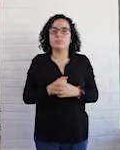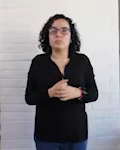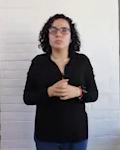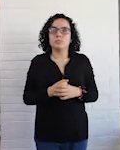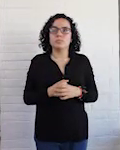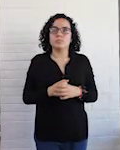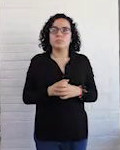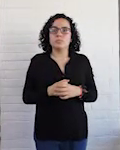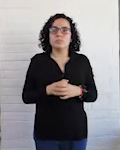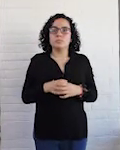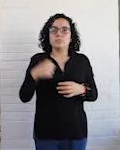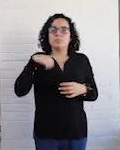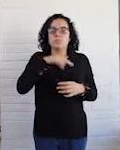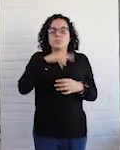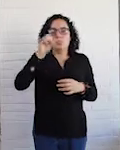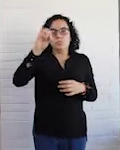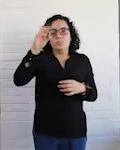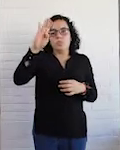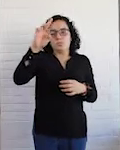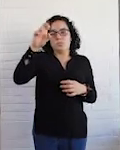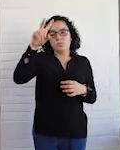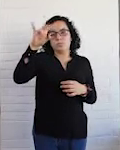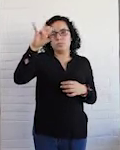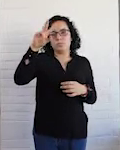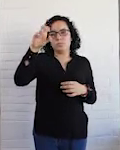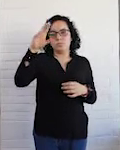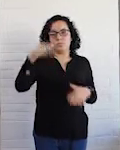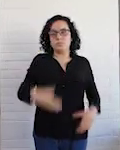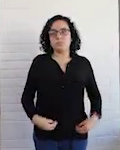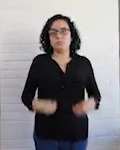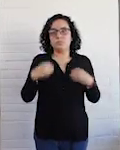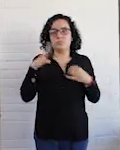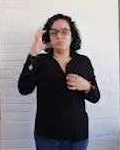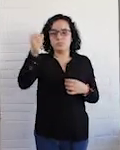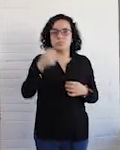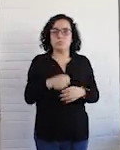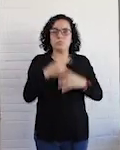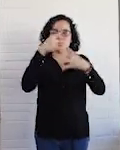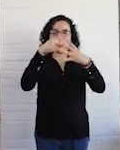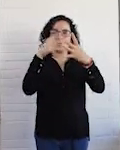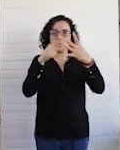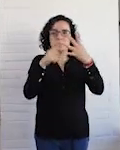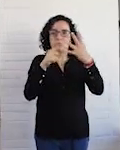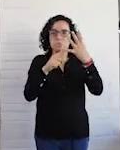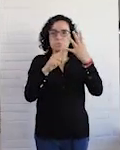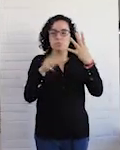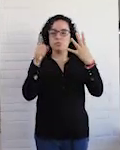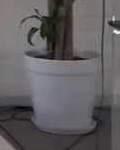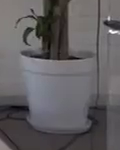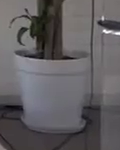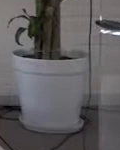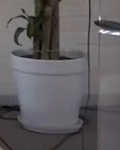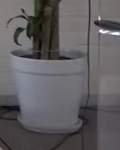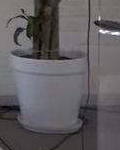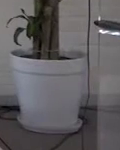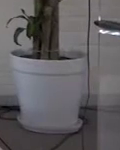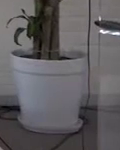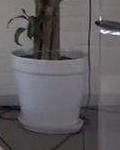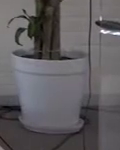decir estos prácticos pasos para que sobrevivan en este negocio. Primer